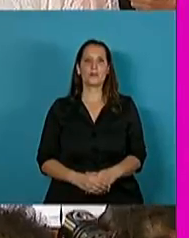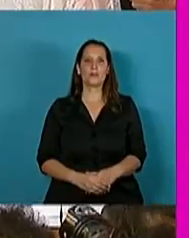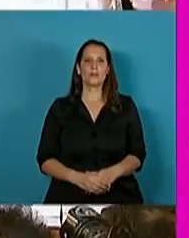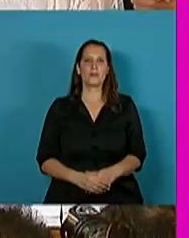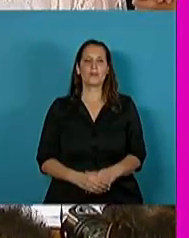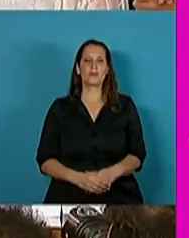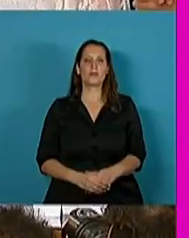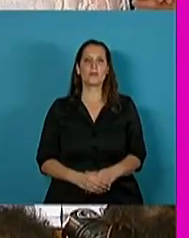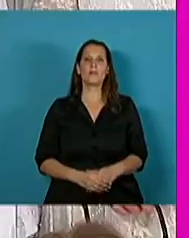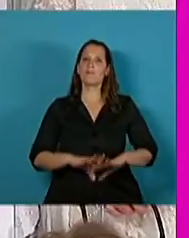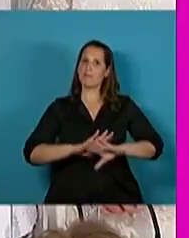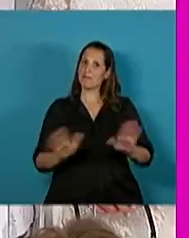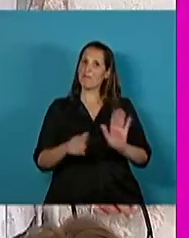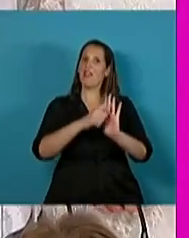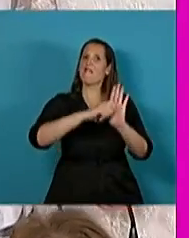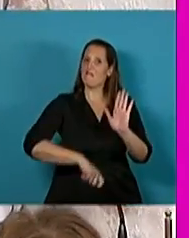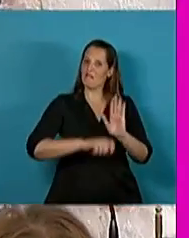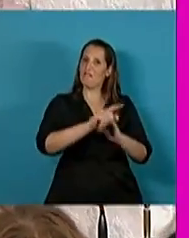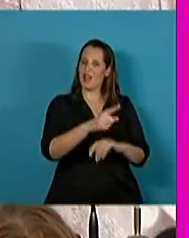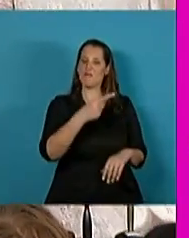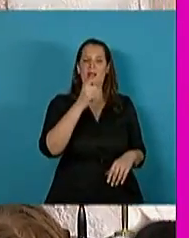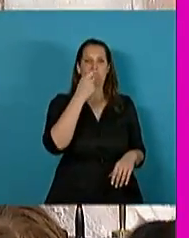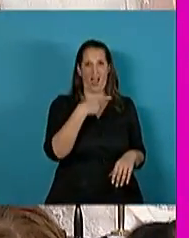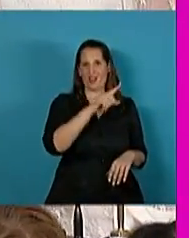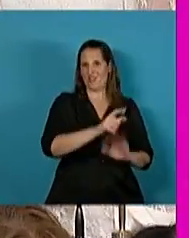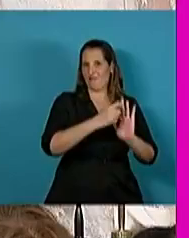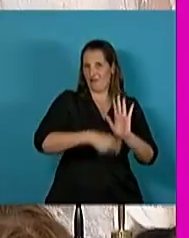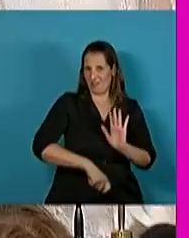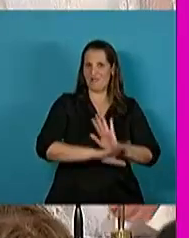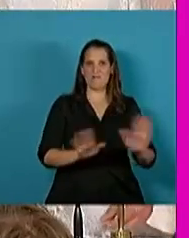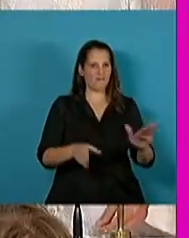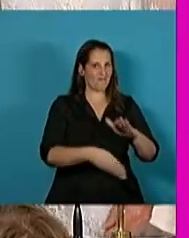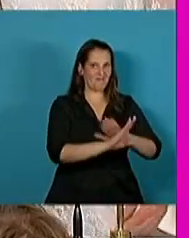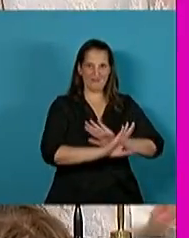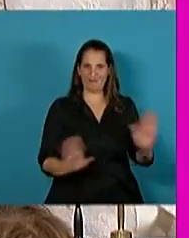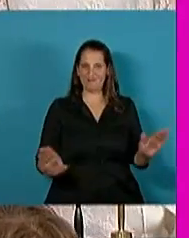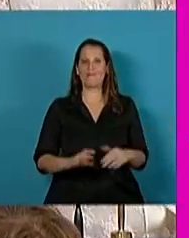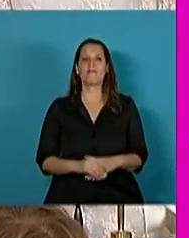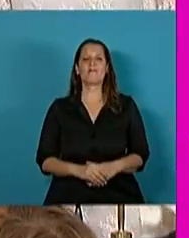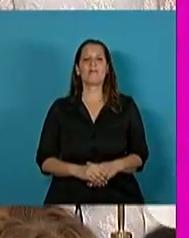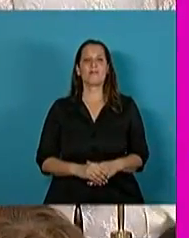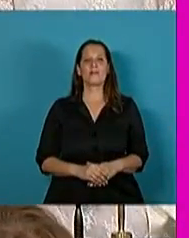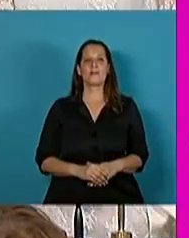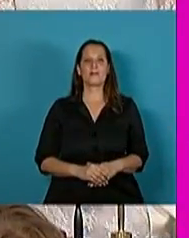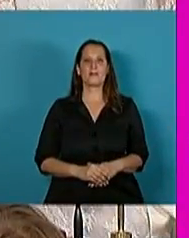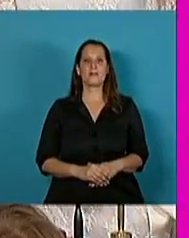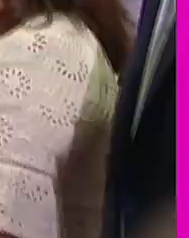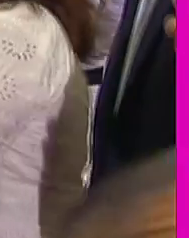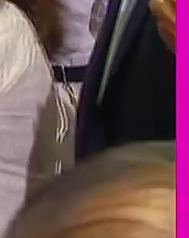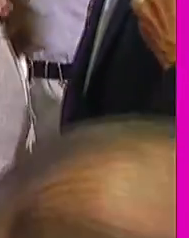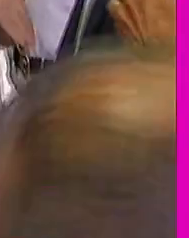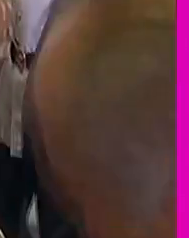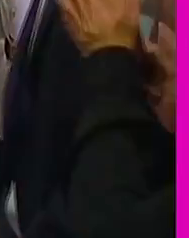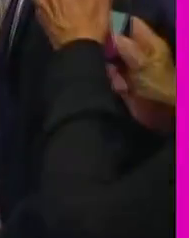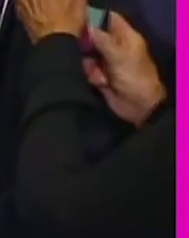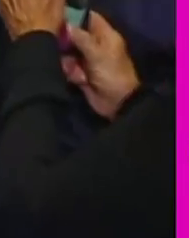se va Juliana Aguada, que era una Juliana... Elegante... Sí. Sobria. Ay, no la vi. Me encantó y la vicepresidenta estaba. Le cambiaron un poquito el igual en cuánto tiempo